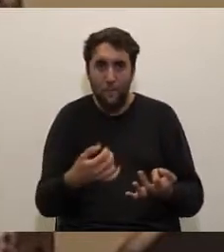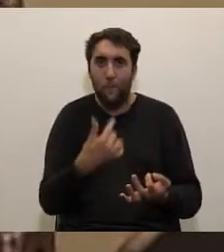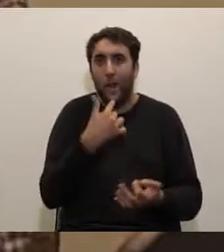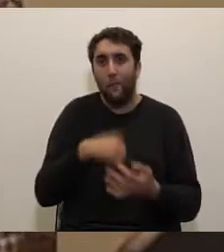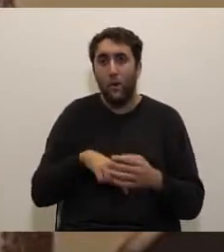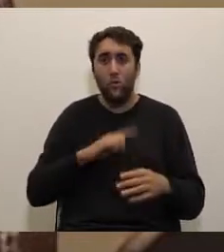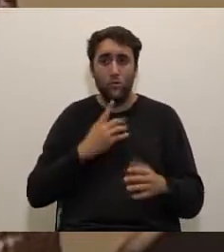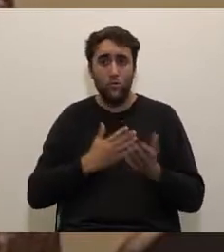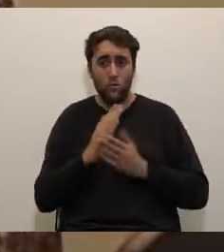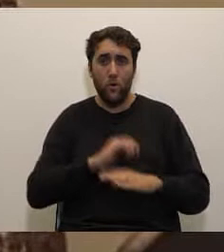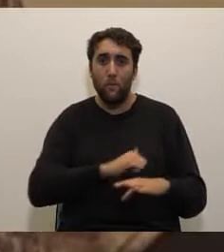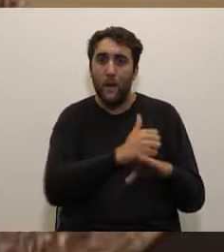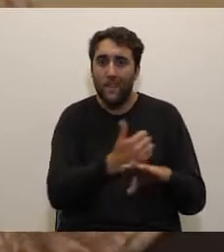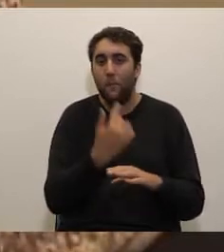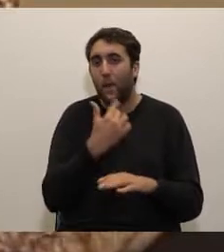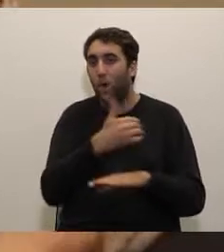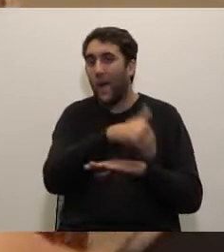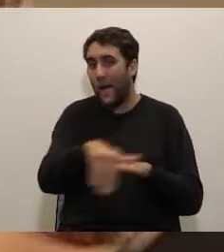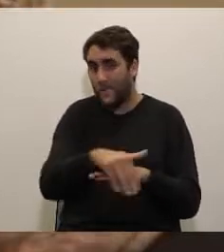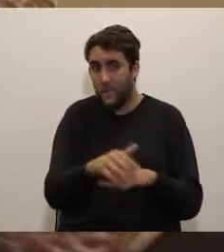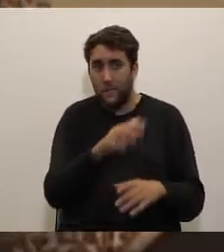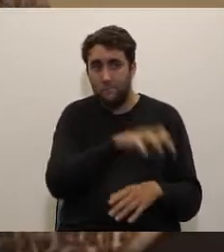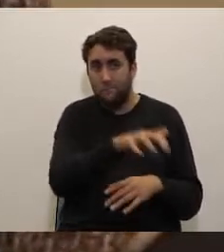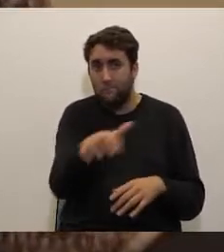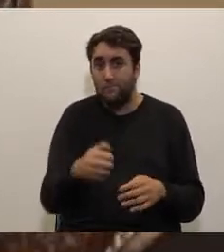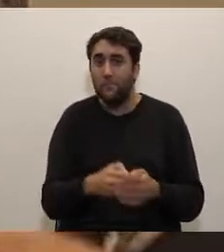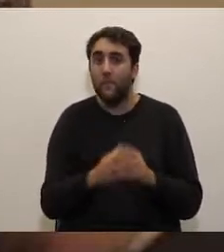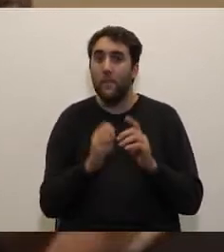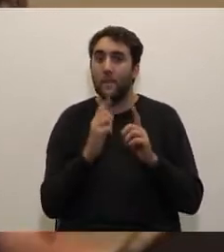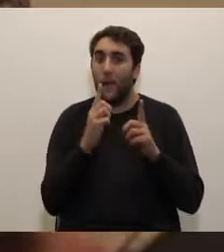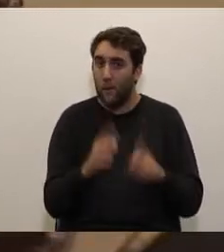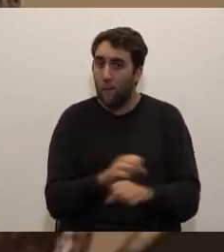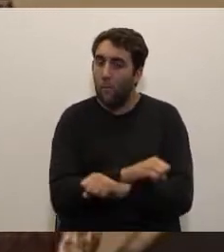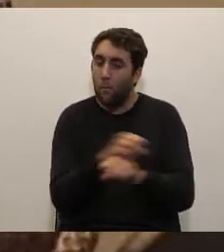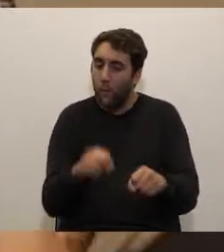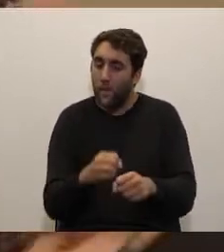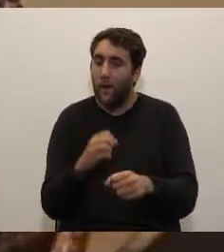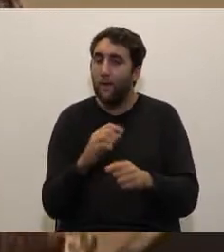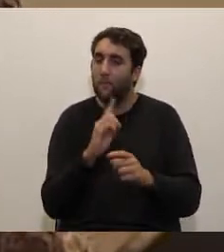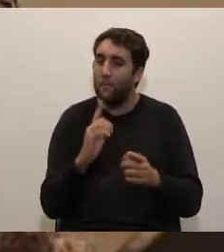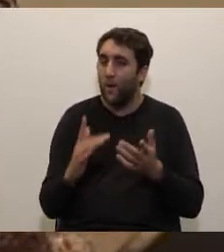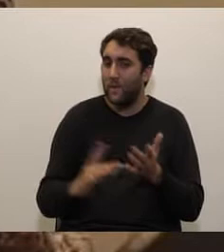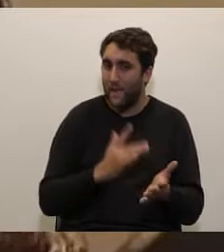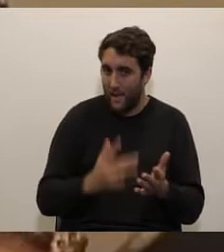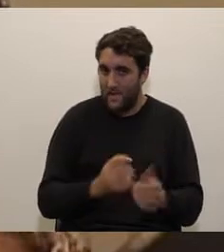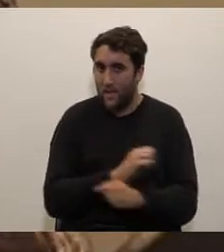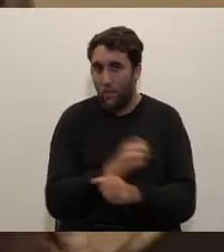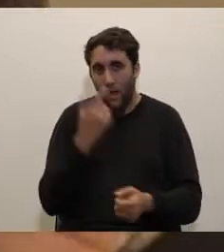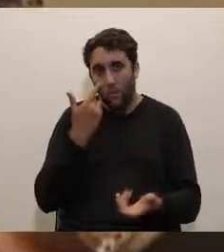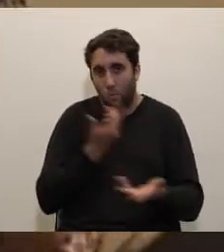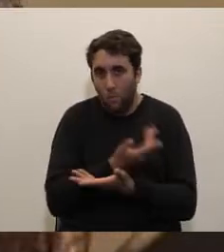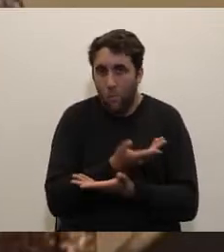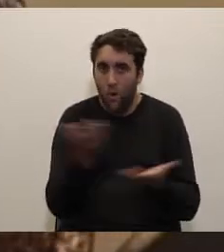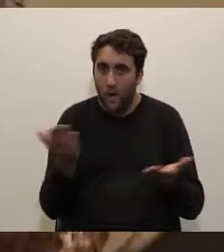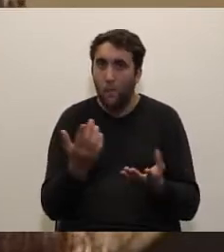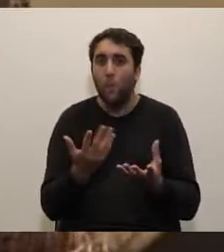nuestra presencia muchas veces en las calles, también tiene una capa claramente que es digital, porque mucho